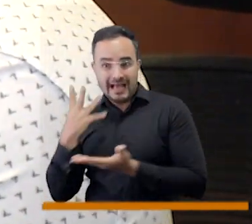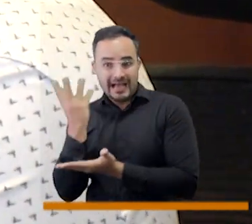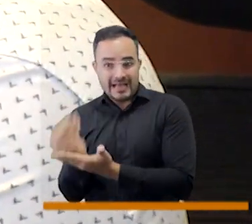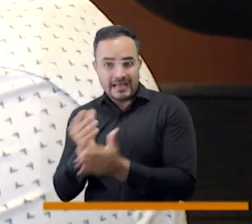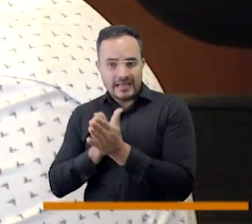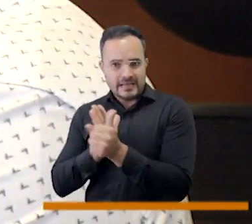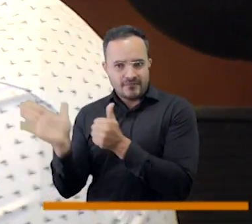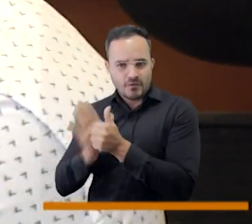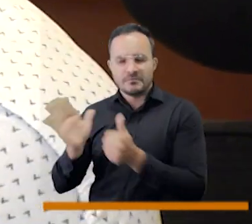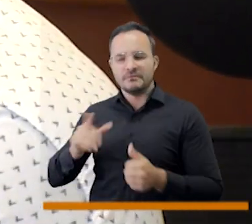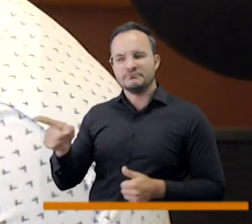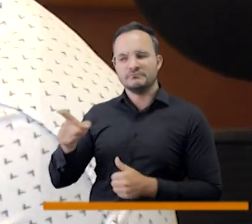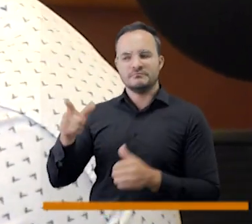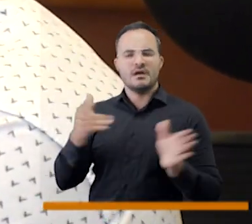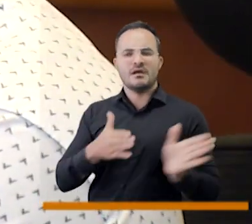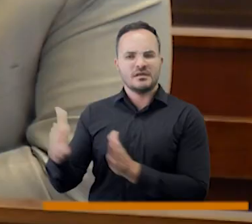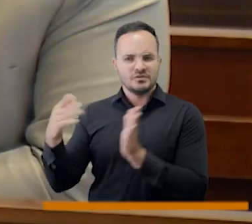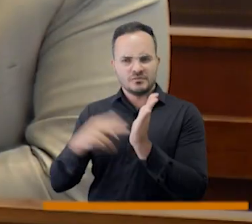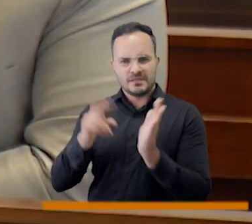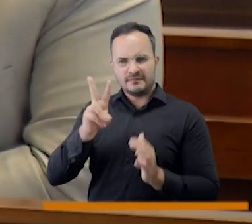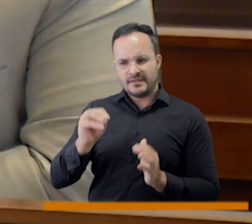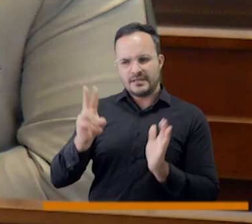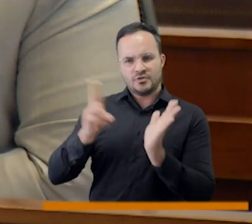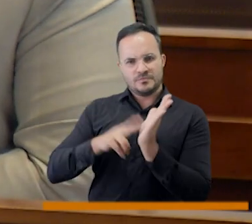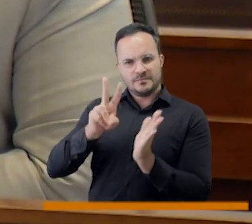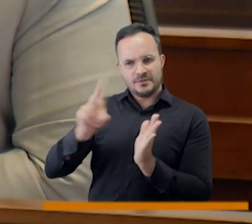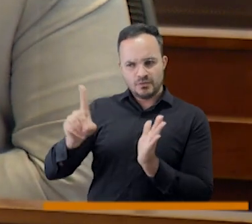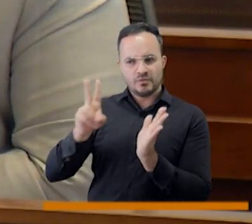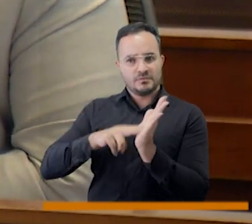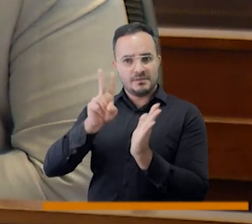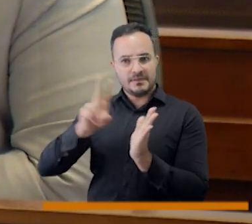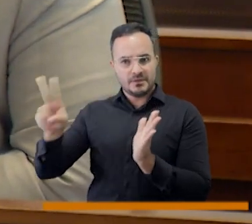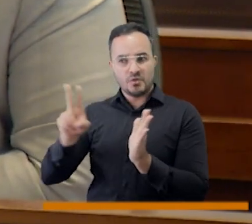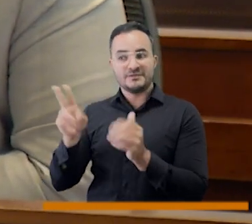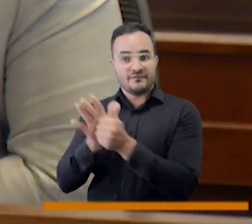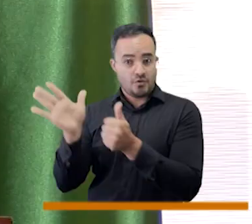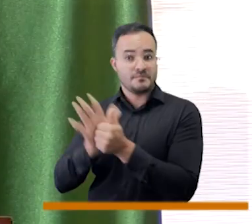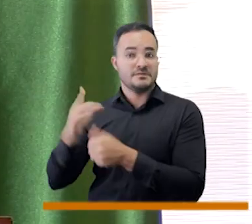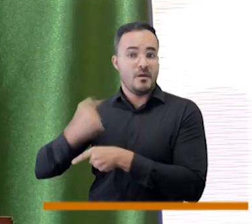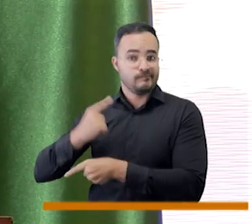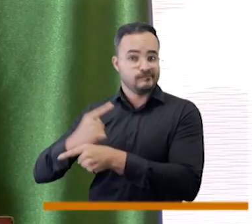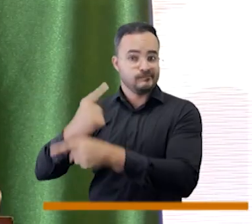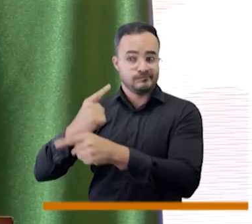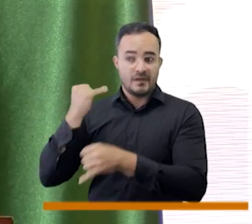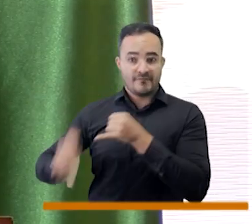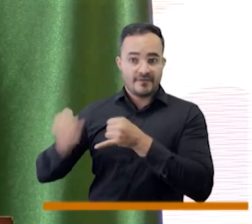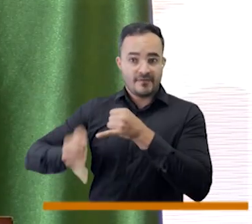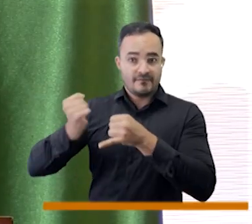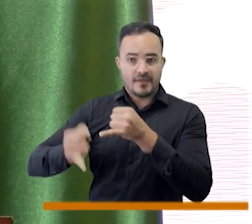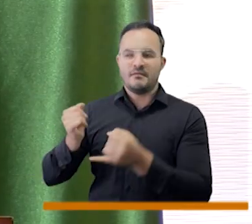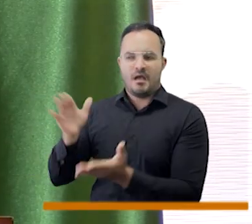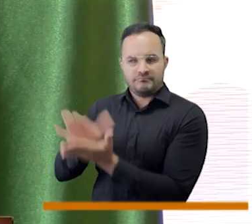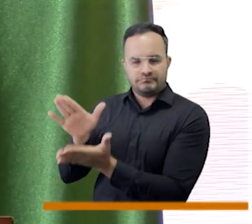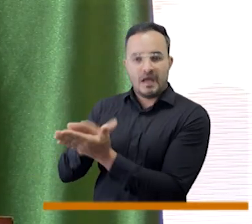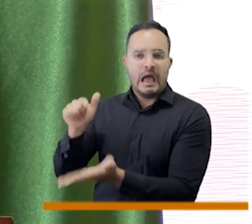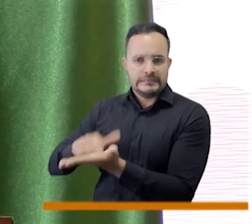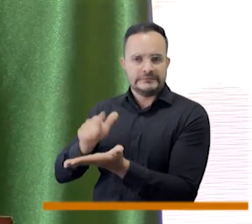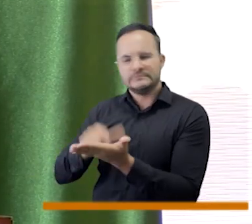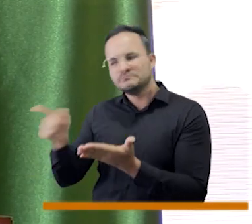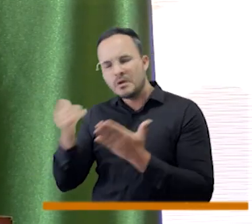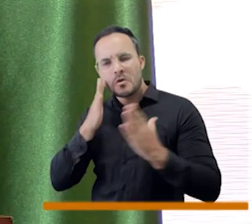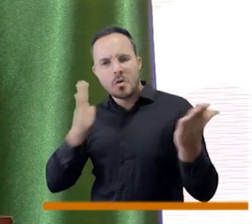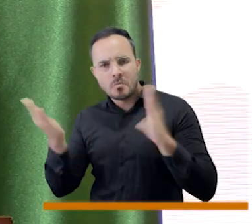Plan Indicativo con corte al 31 de diciembre de 2020, 2021 y 2022.